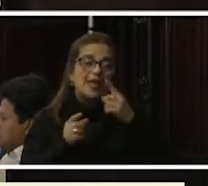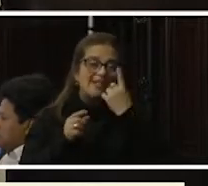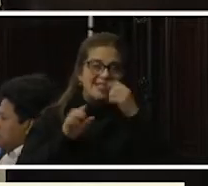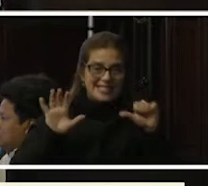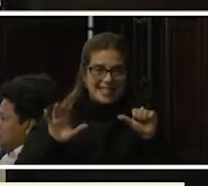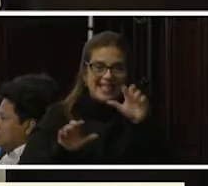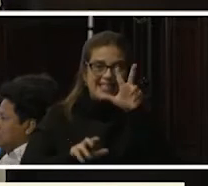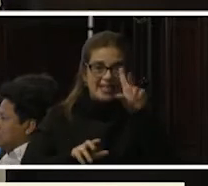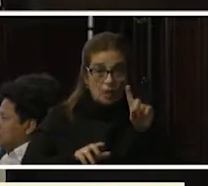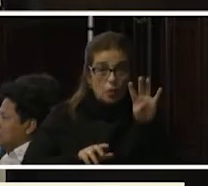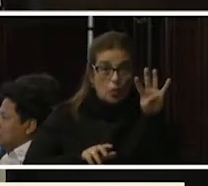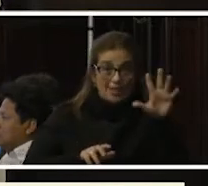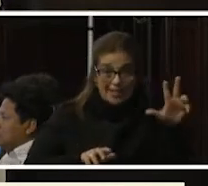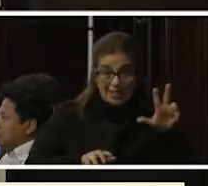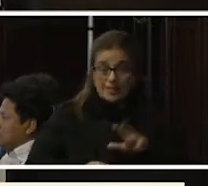31 y 43.